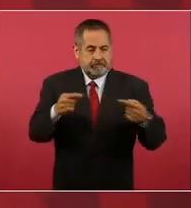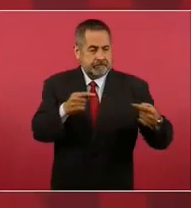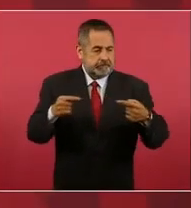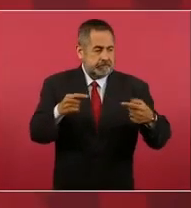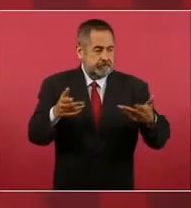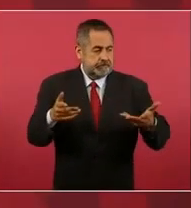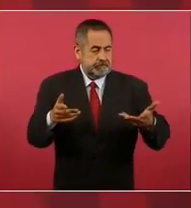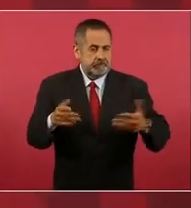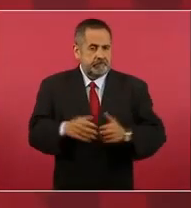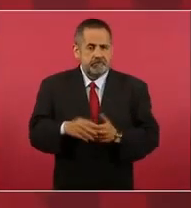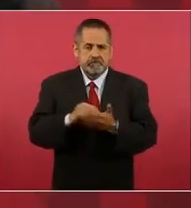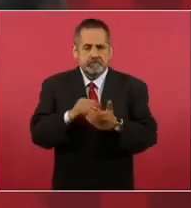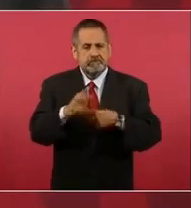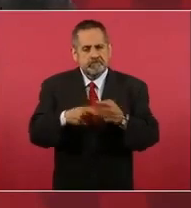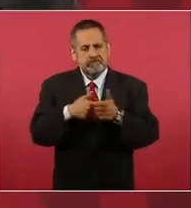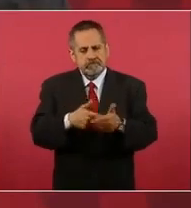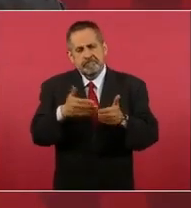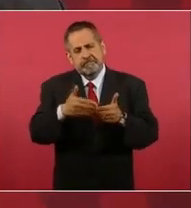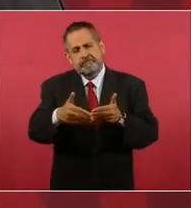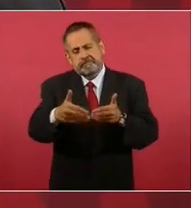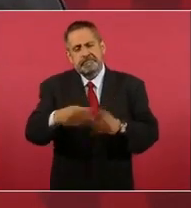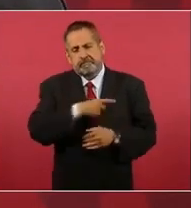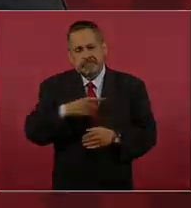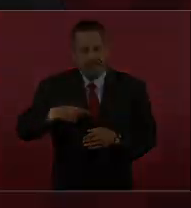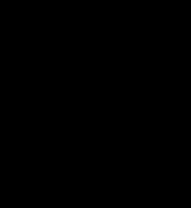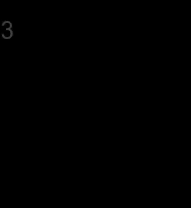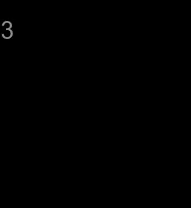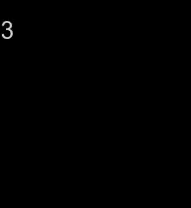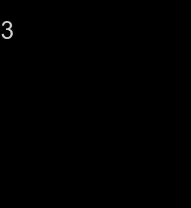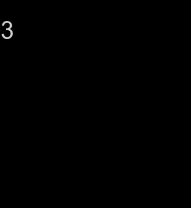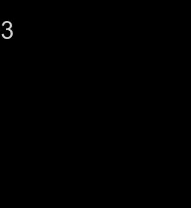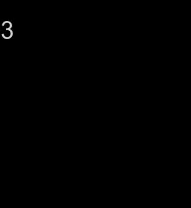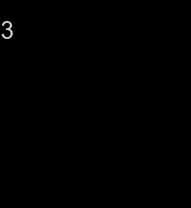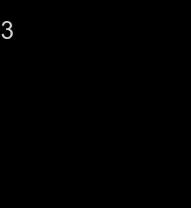conservadores pues van a seguir, pero pues tenemos que continuar nuestro trabajo.